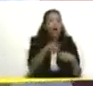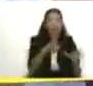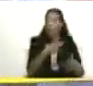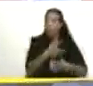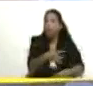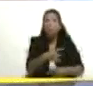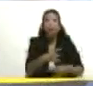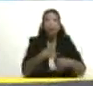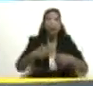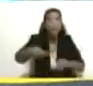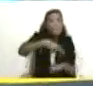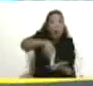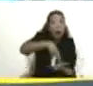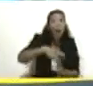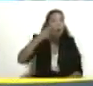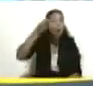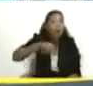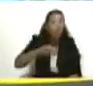Todos los bailes originales